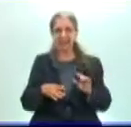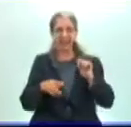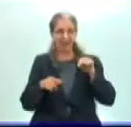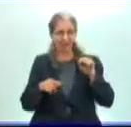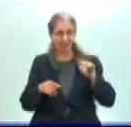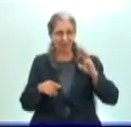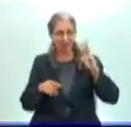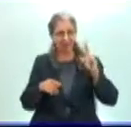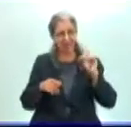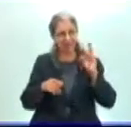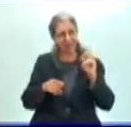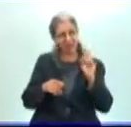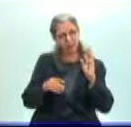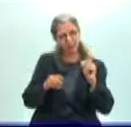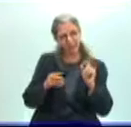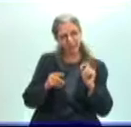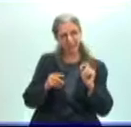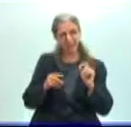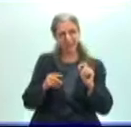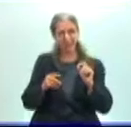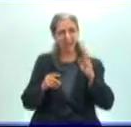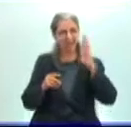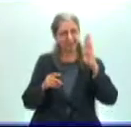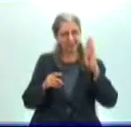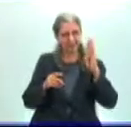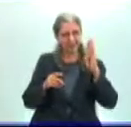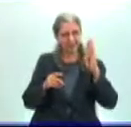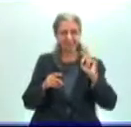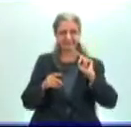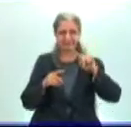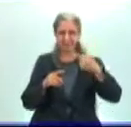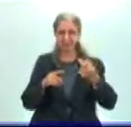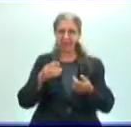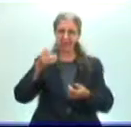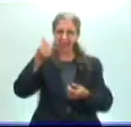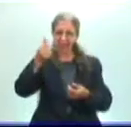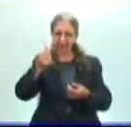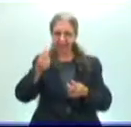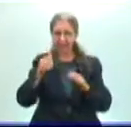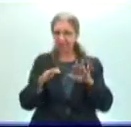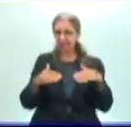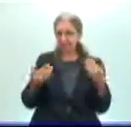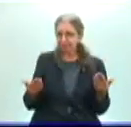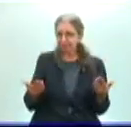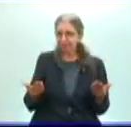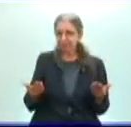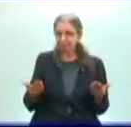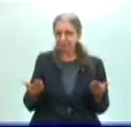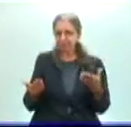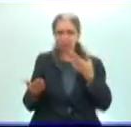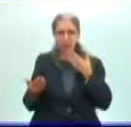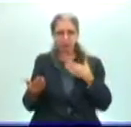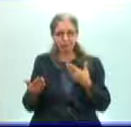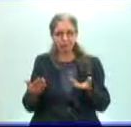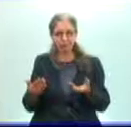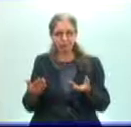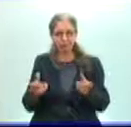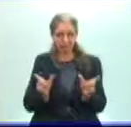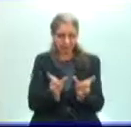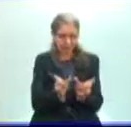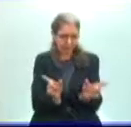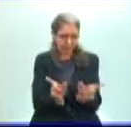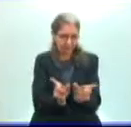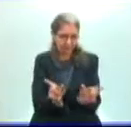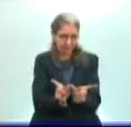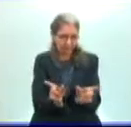de los catetos, teniendo en cuenta lo que ya anteriormente habíamos comentado. Vamos